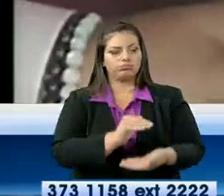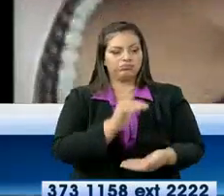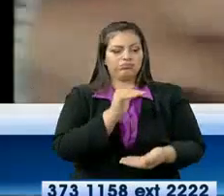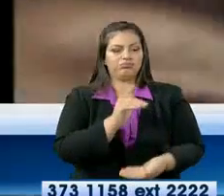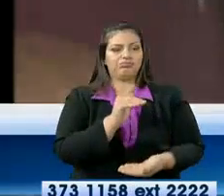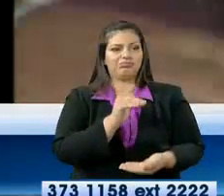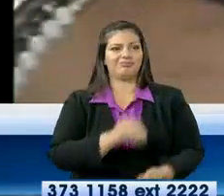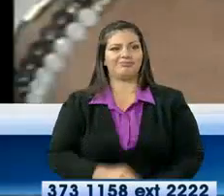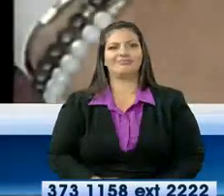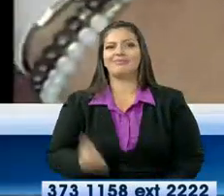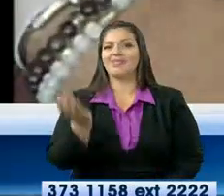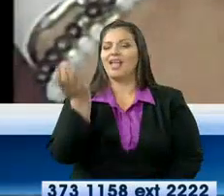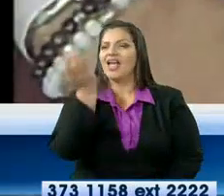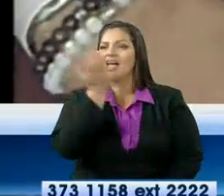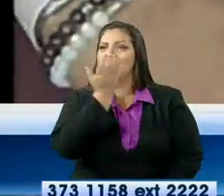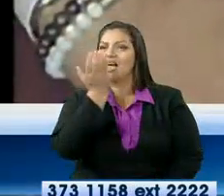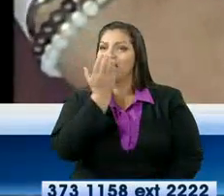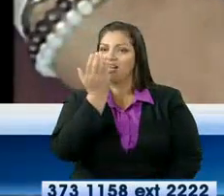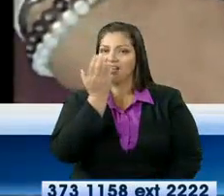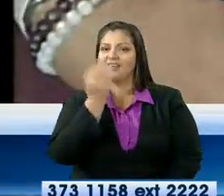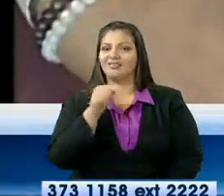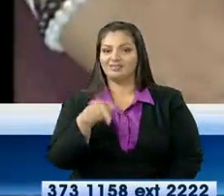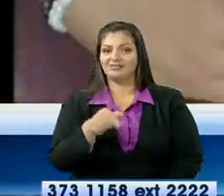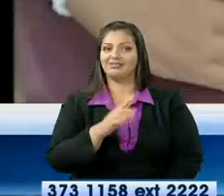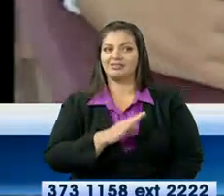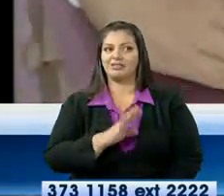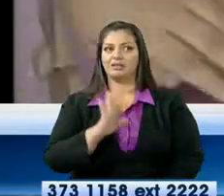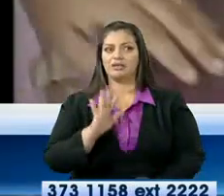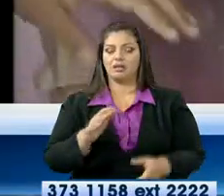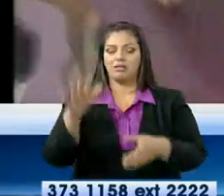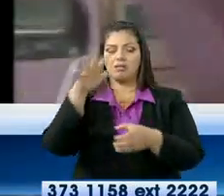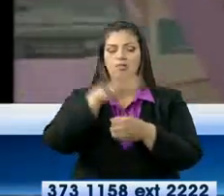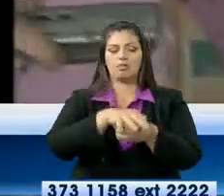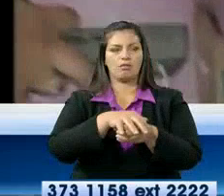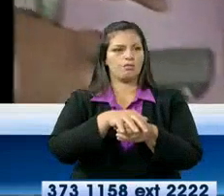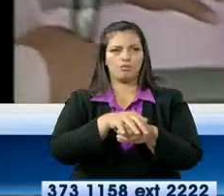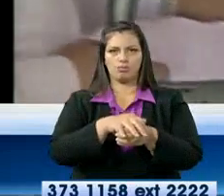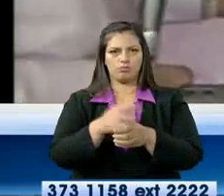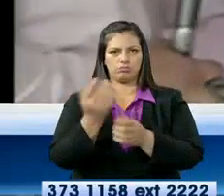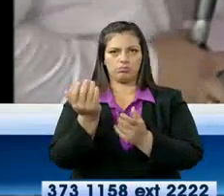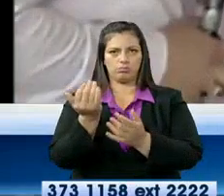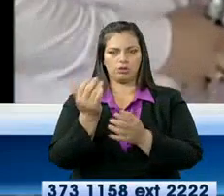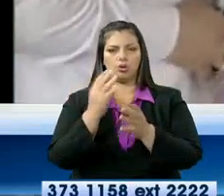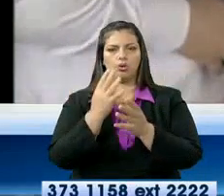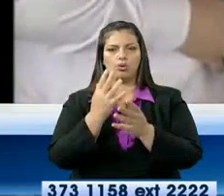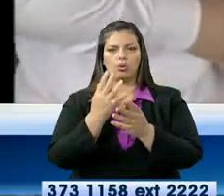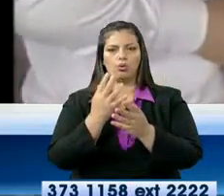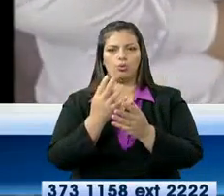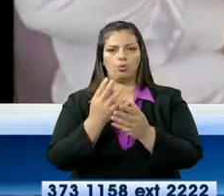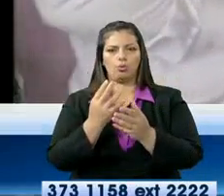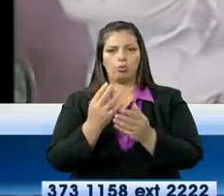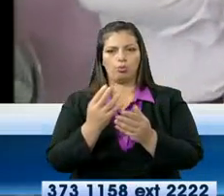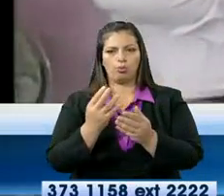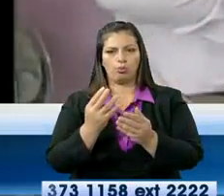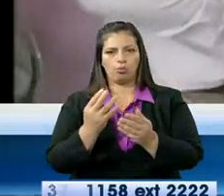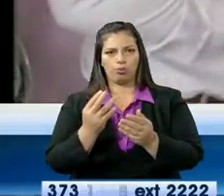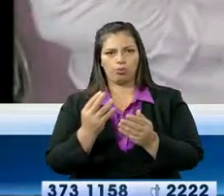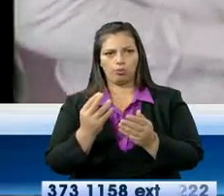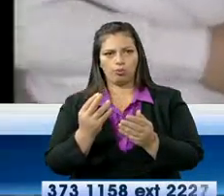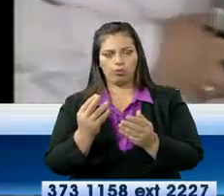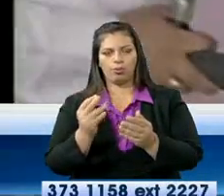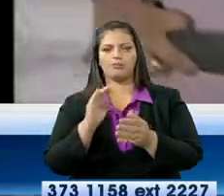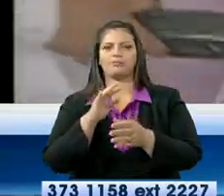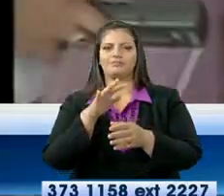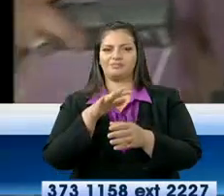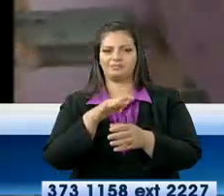ponen calientita, tienen que esperar un ratito, ¿no? No la pueden tapar tan rápido. Miren, y a cada una de las tarrinas, de los litros, esto